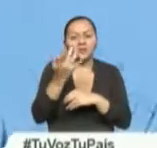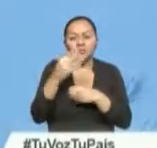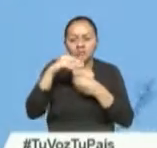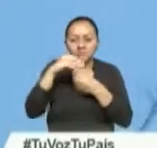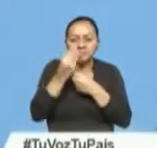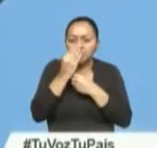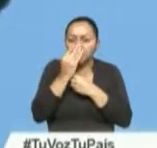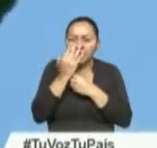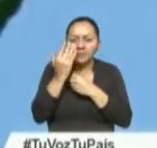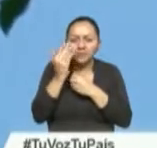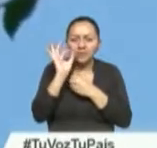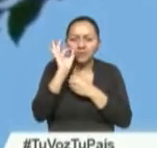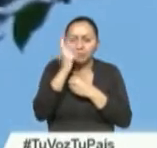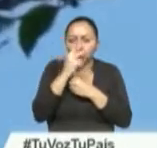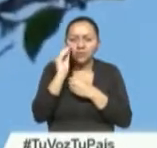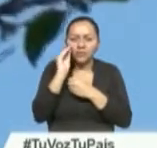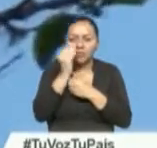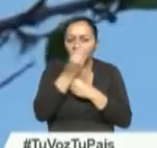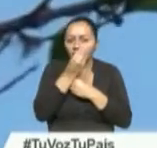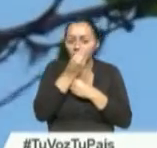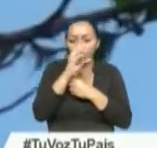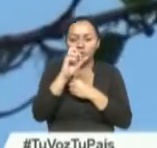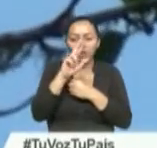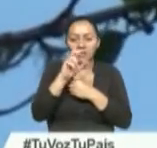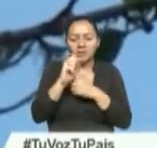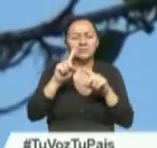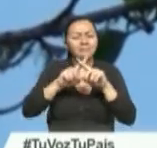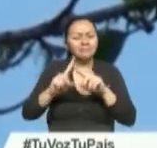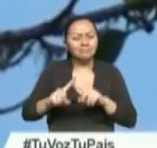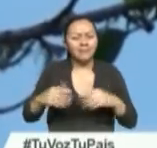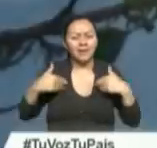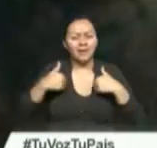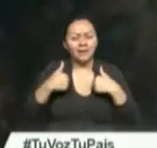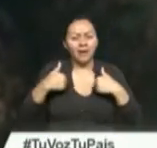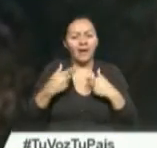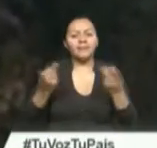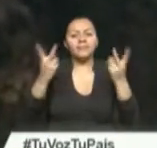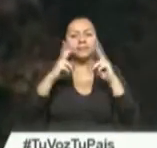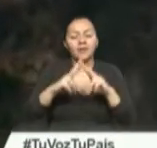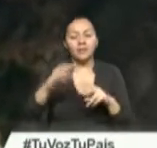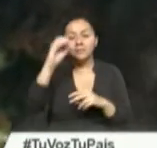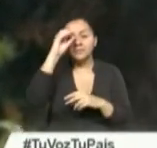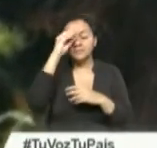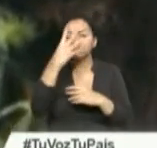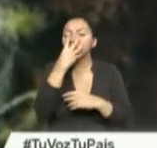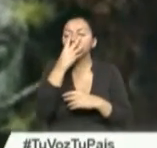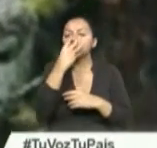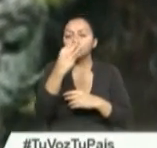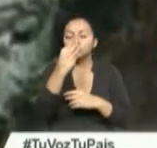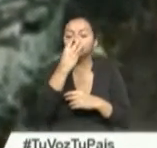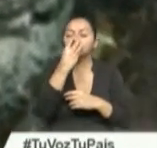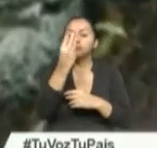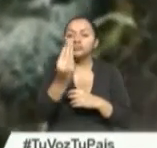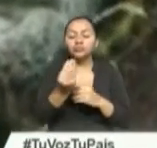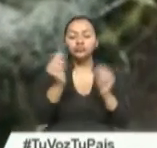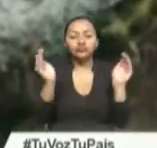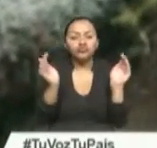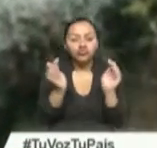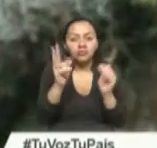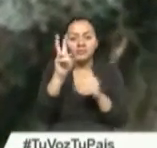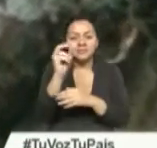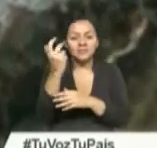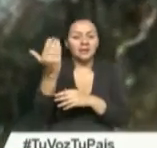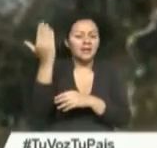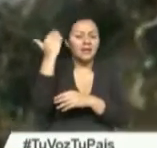como de cientos de especies de animales como aves y del oso onliguito, que fue identificado en 2013 como la más